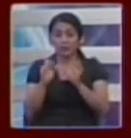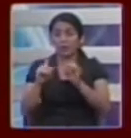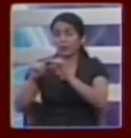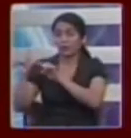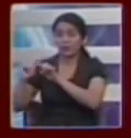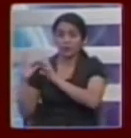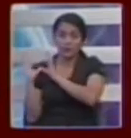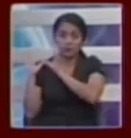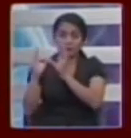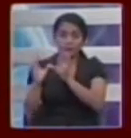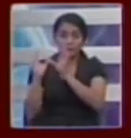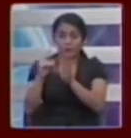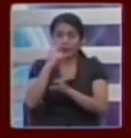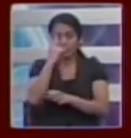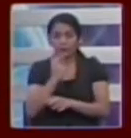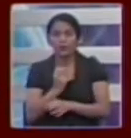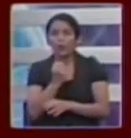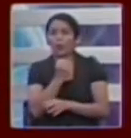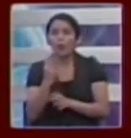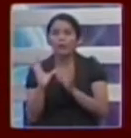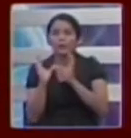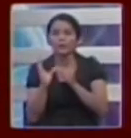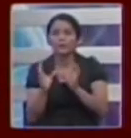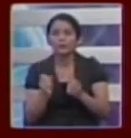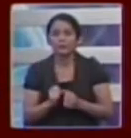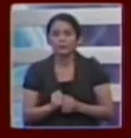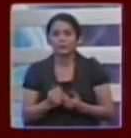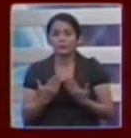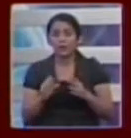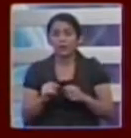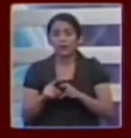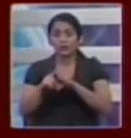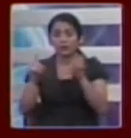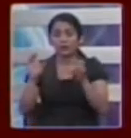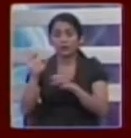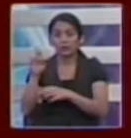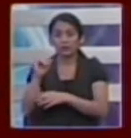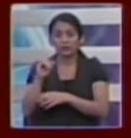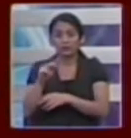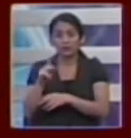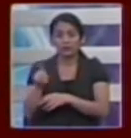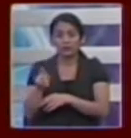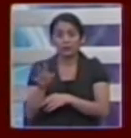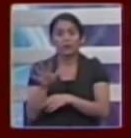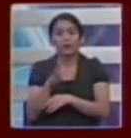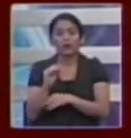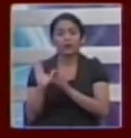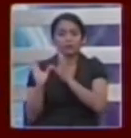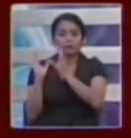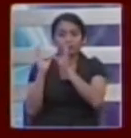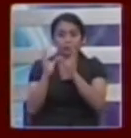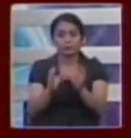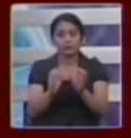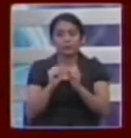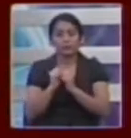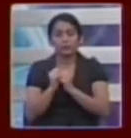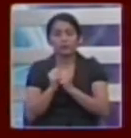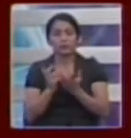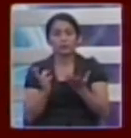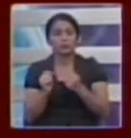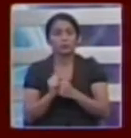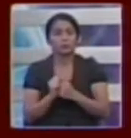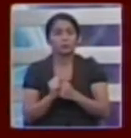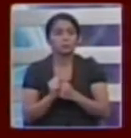cuentan? Bueno, nosotros tenemos de TripAdvisor, hemos estado en los 3 últimos años en la categoría de mejores hoteles del